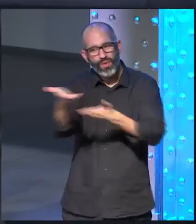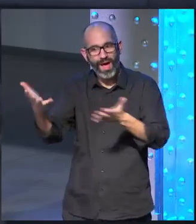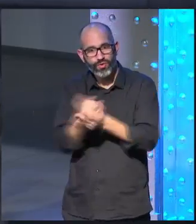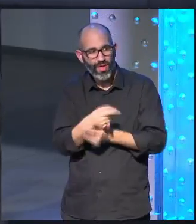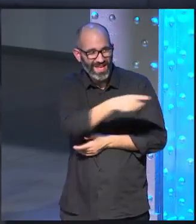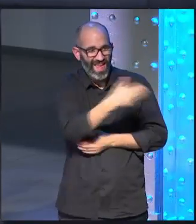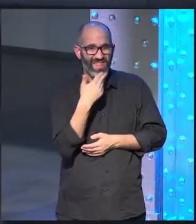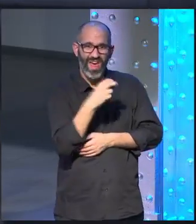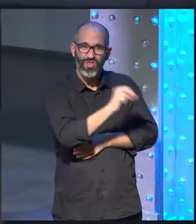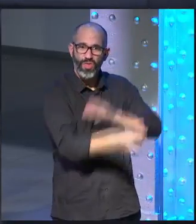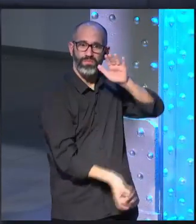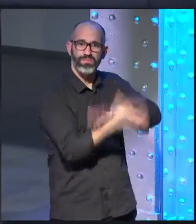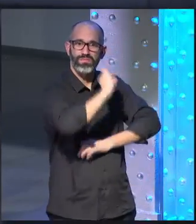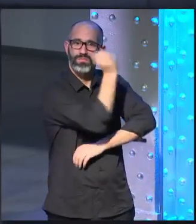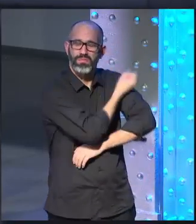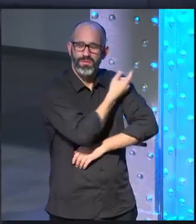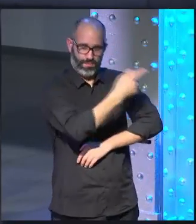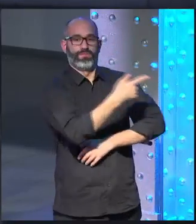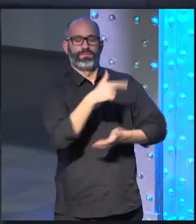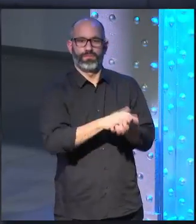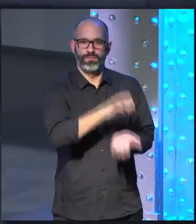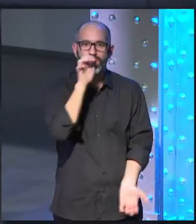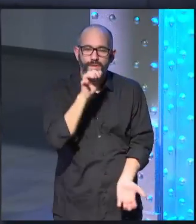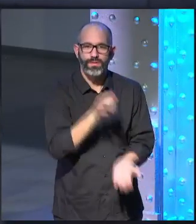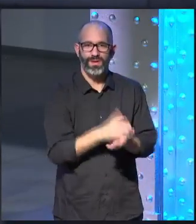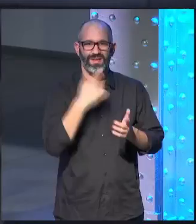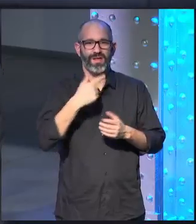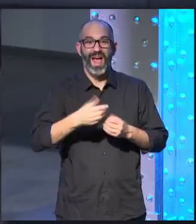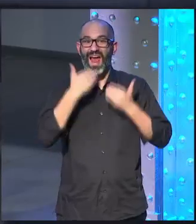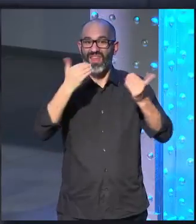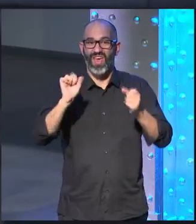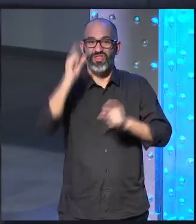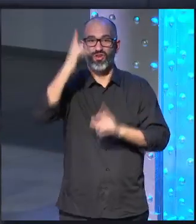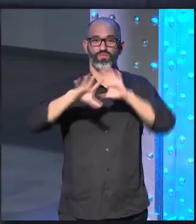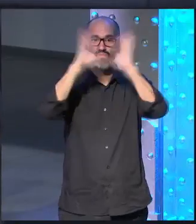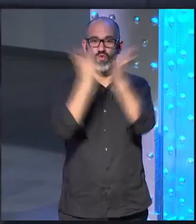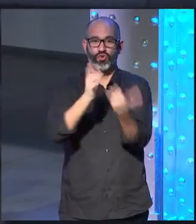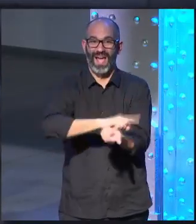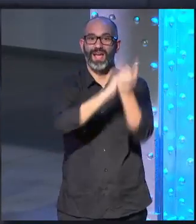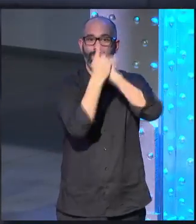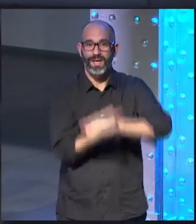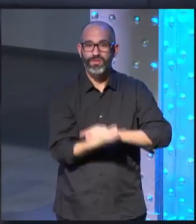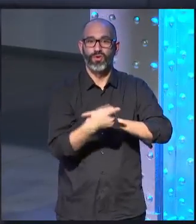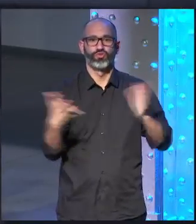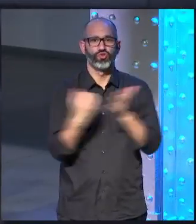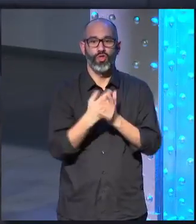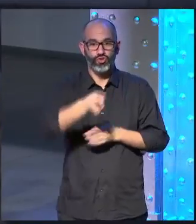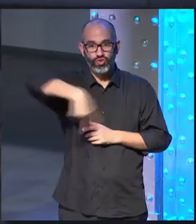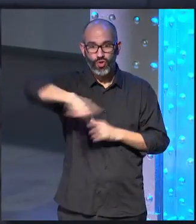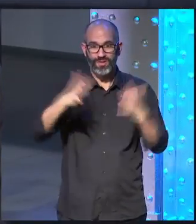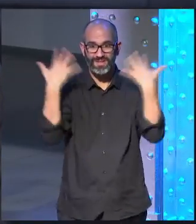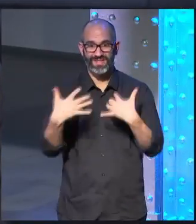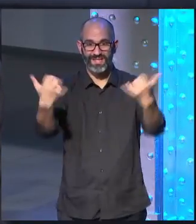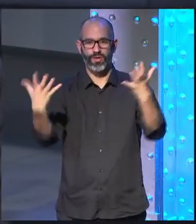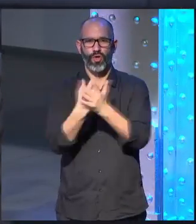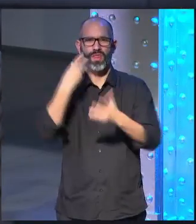12 años lo quiere, lo monta y lo patenta. O sea, afortunadamente está cambiando el mundo. Y afortunadamente, todos los que estamos aquí sentados nos tendríamos que